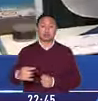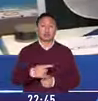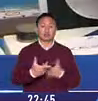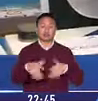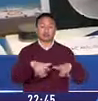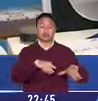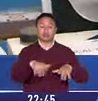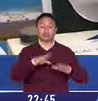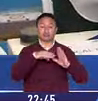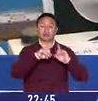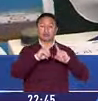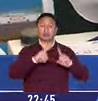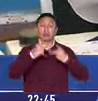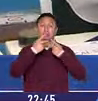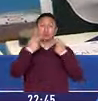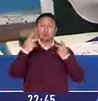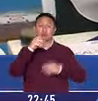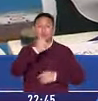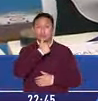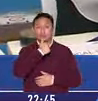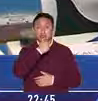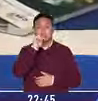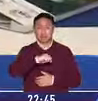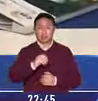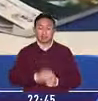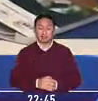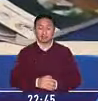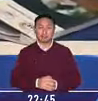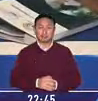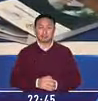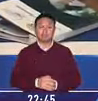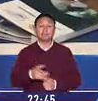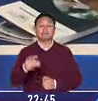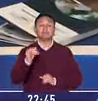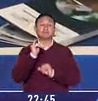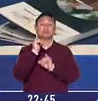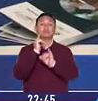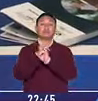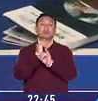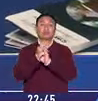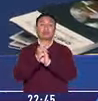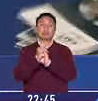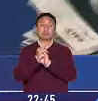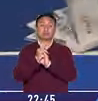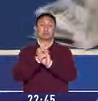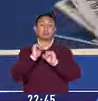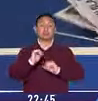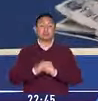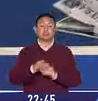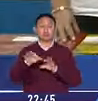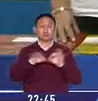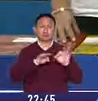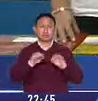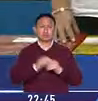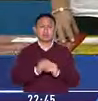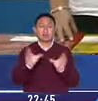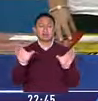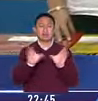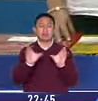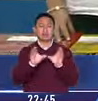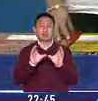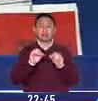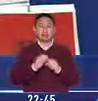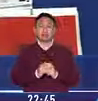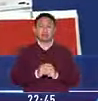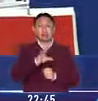en instituciones públicas o privadas. Las instituciones, la institución indicó que el certificado tendrá